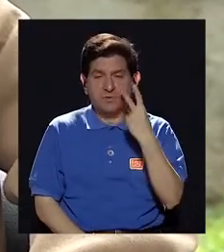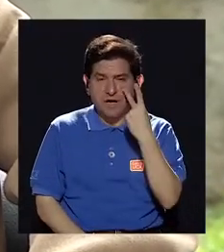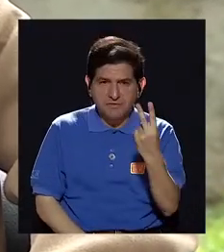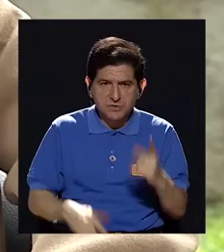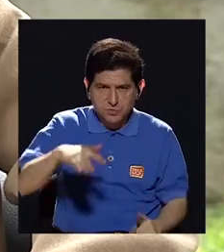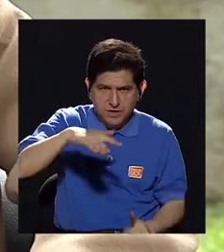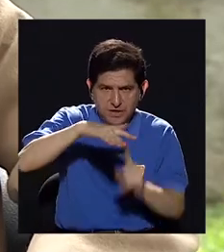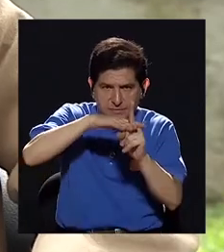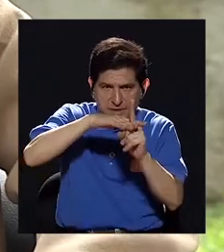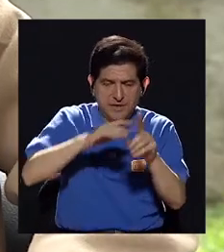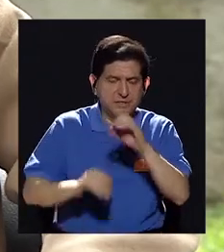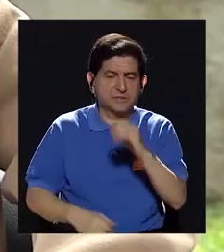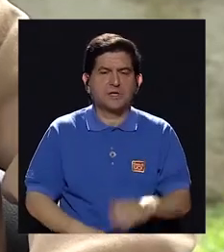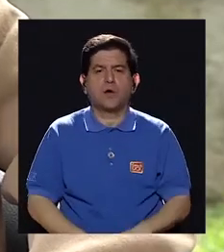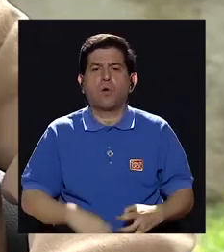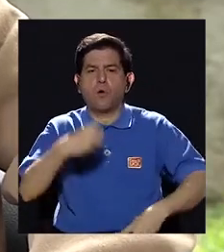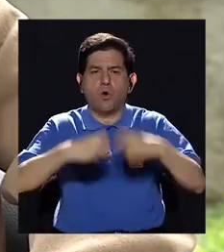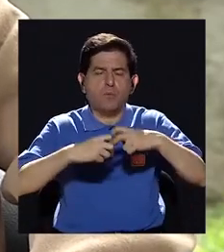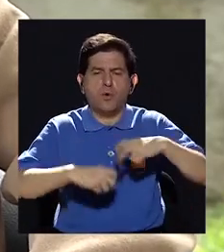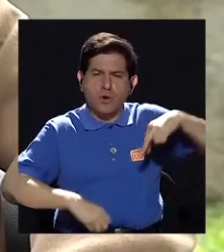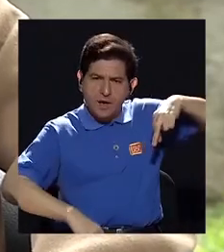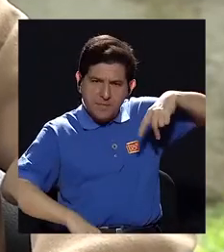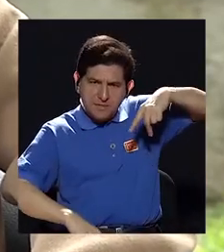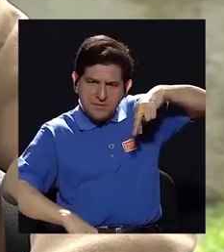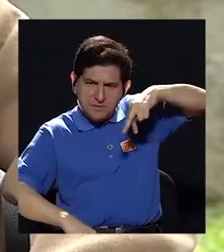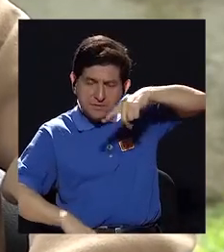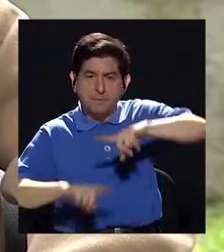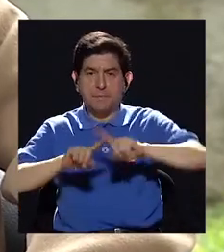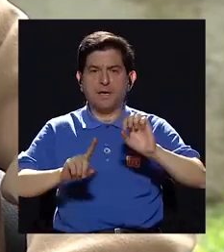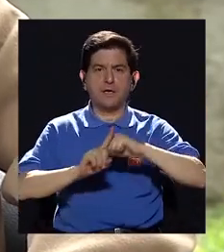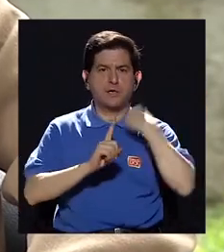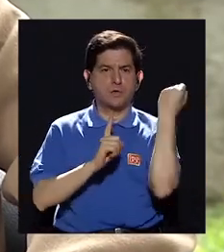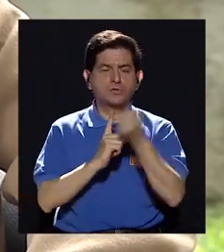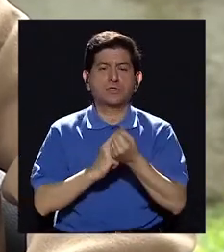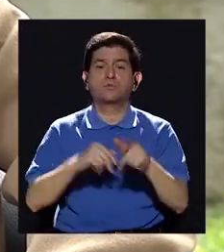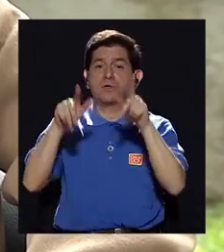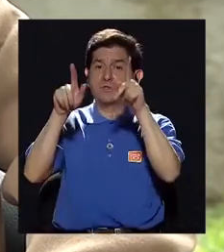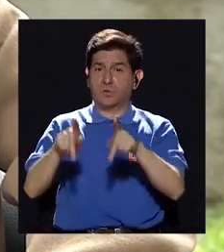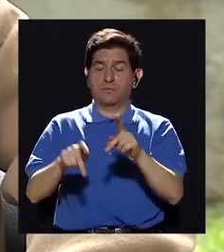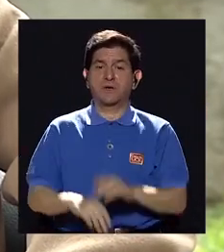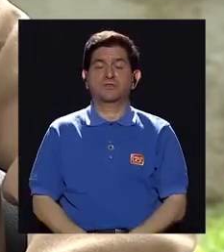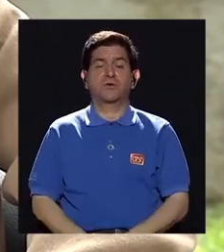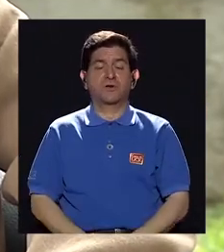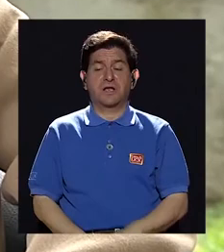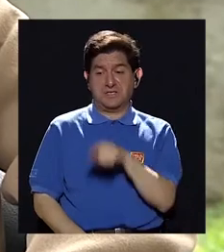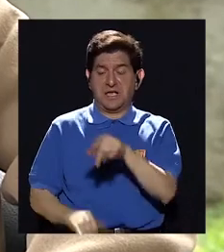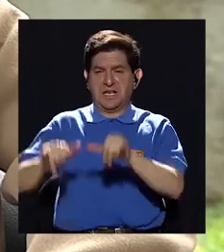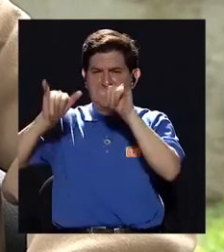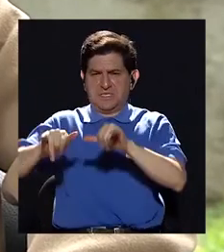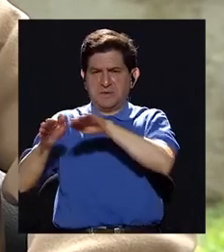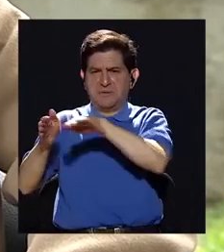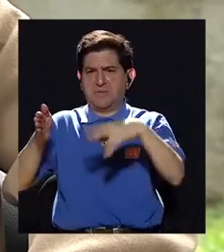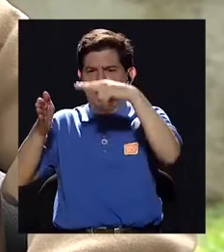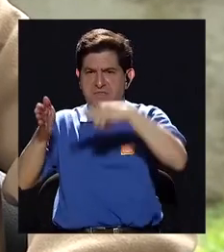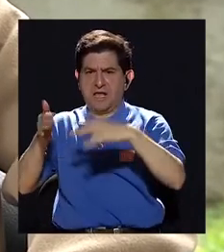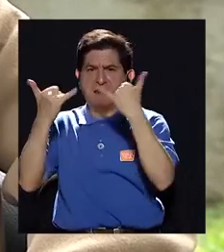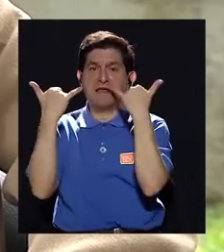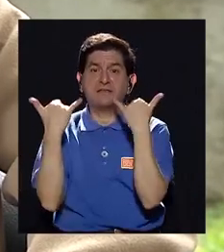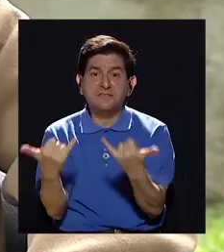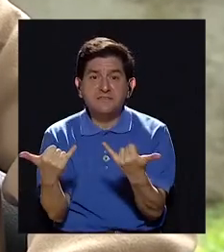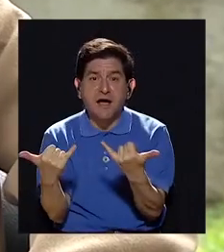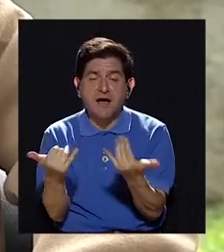visuales o tienen dificultad con la marcha. Pero hay otras situaciones en que el paciente está encamado porque tiene